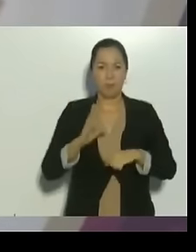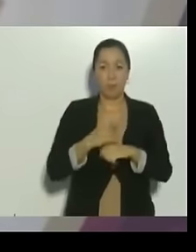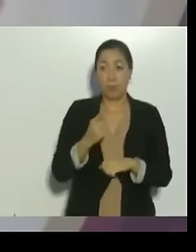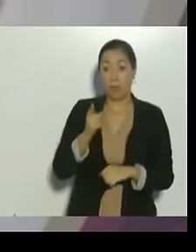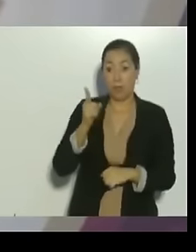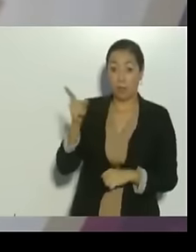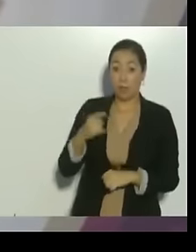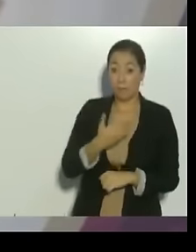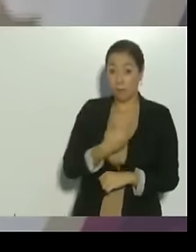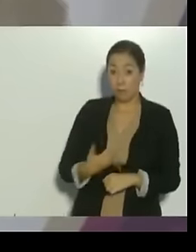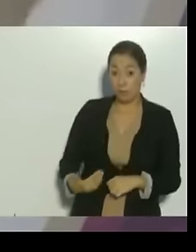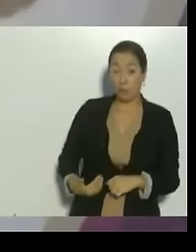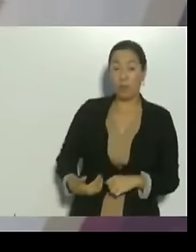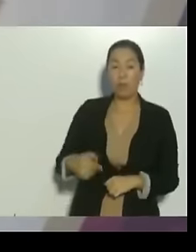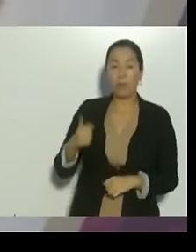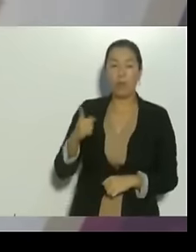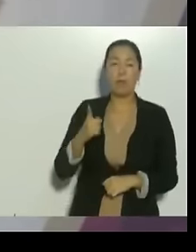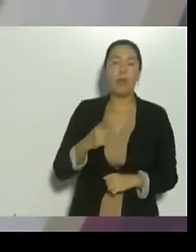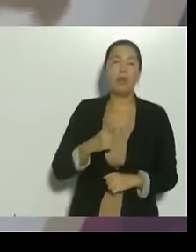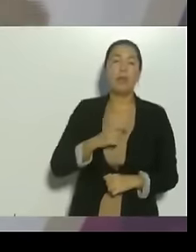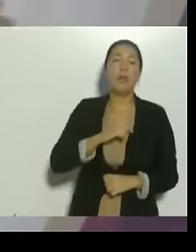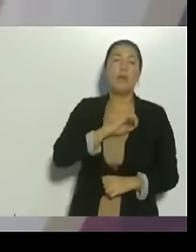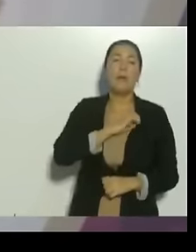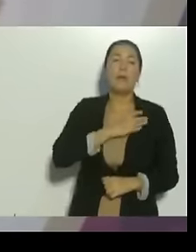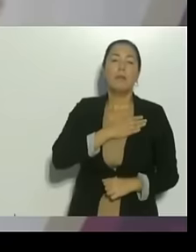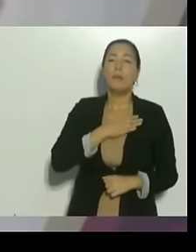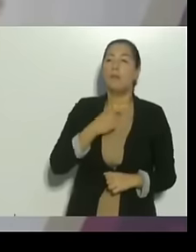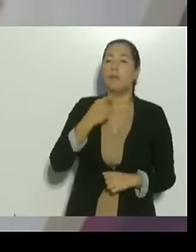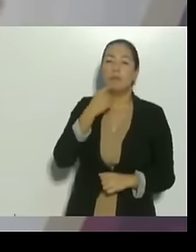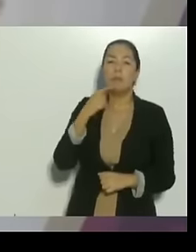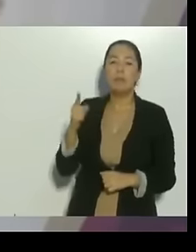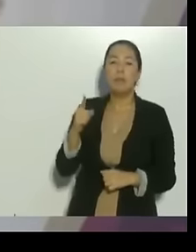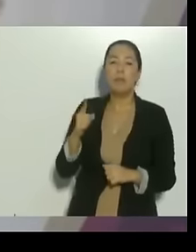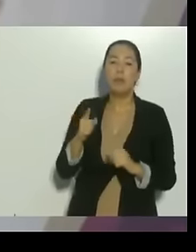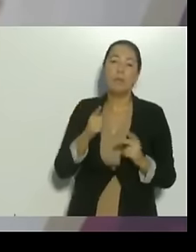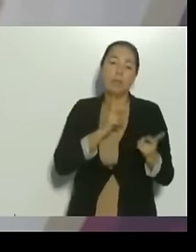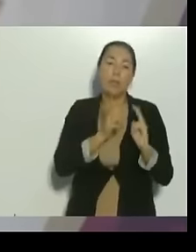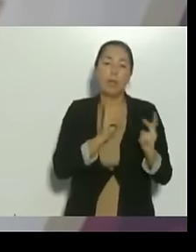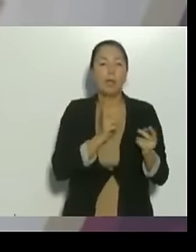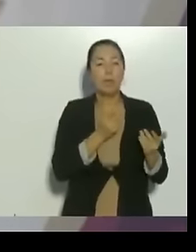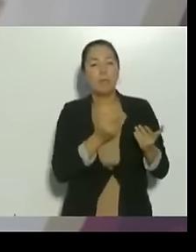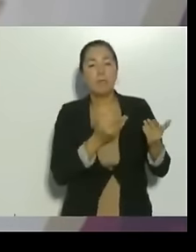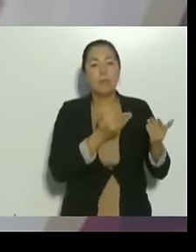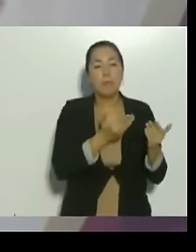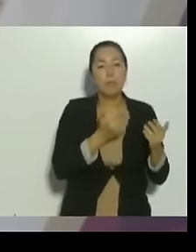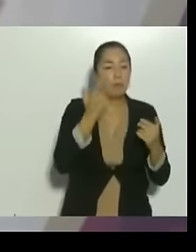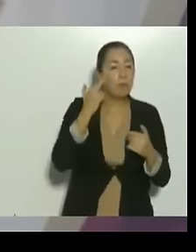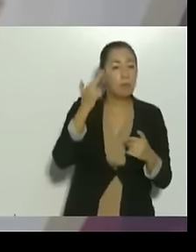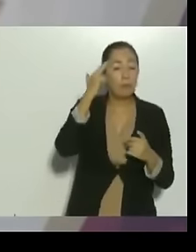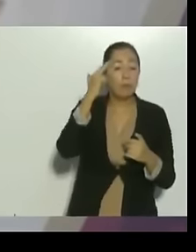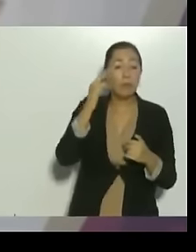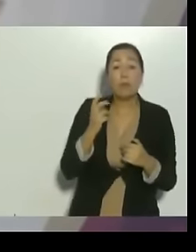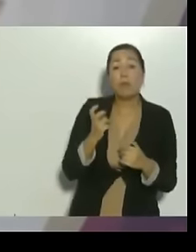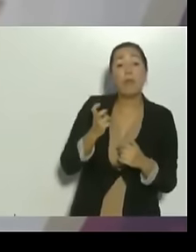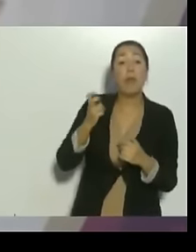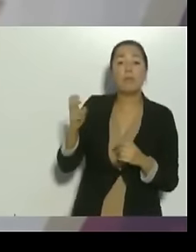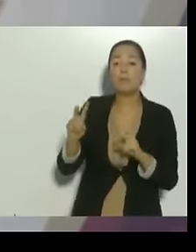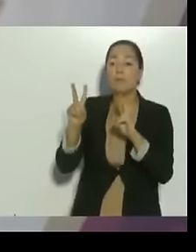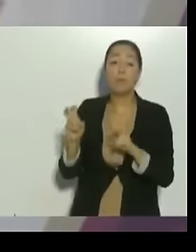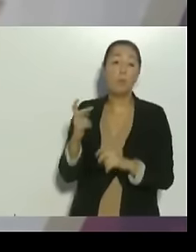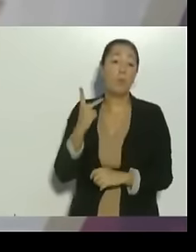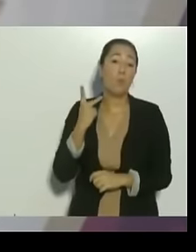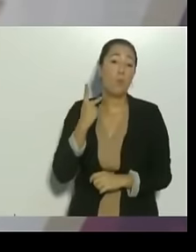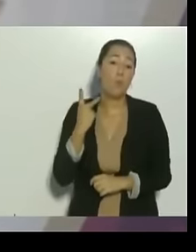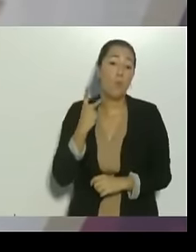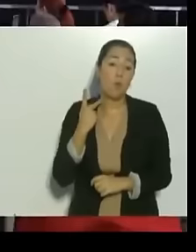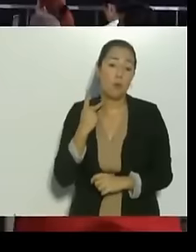España queriendo quedar bien con el rey dice es un asunto político y